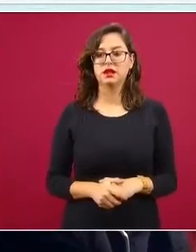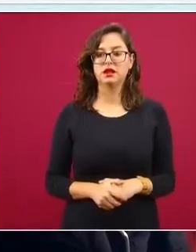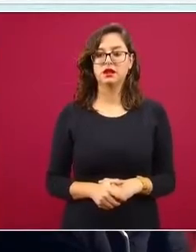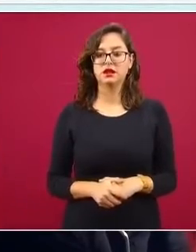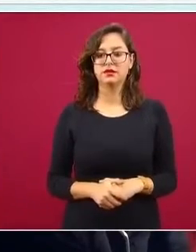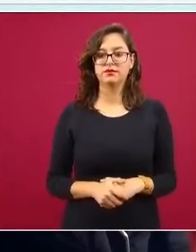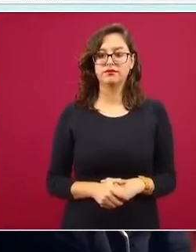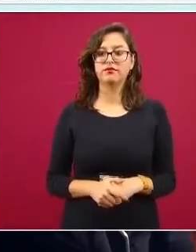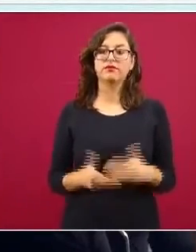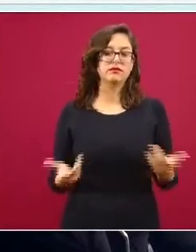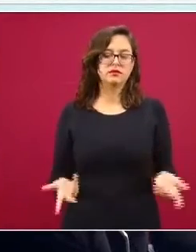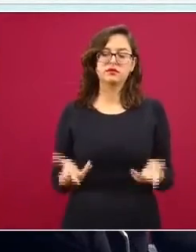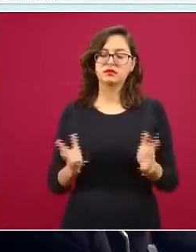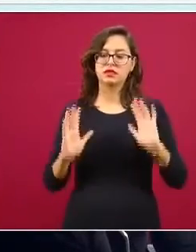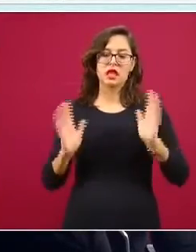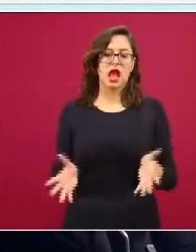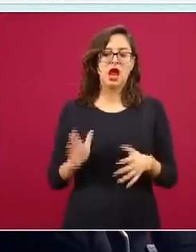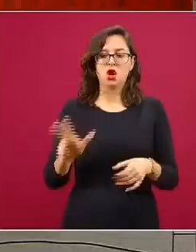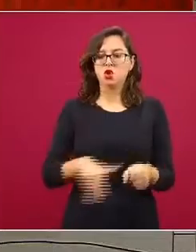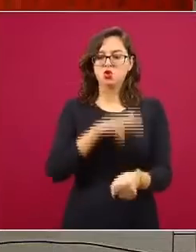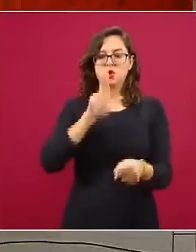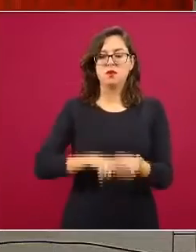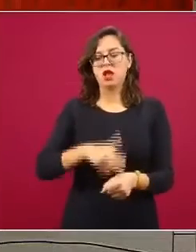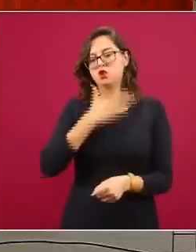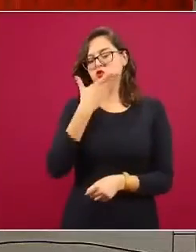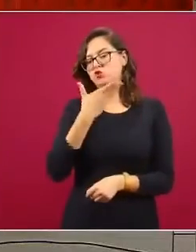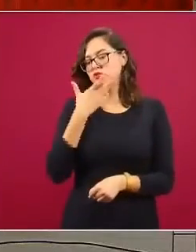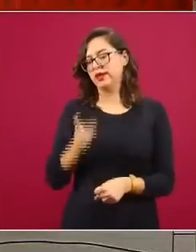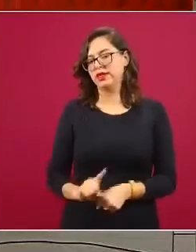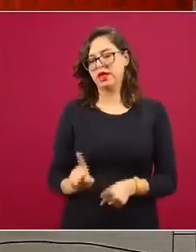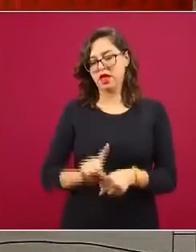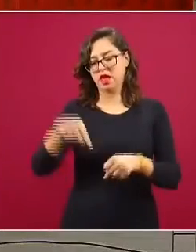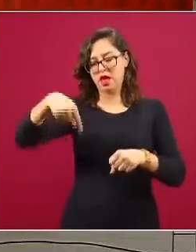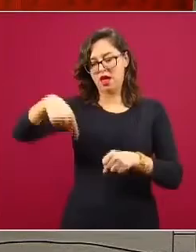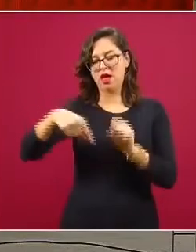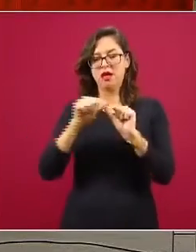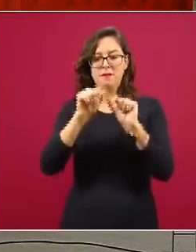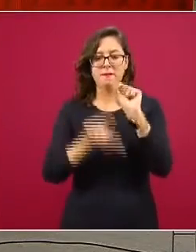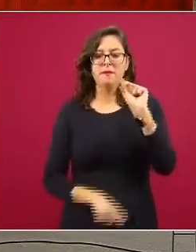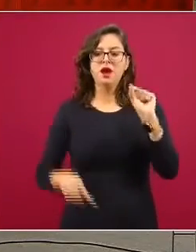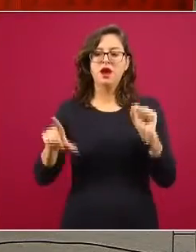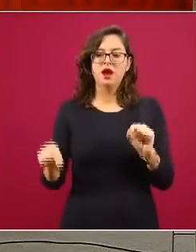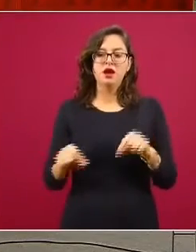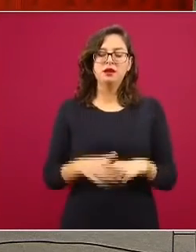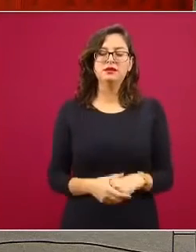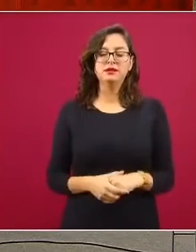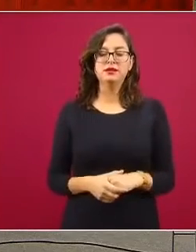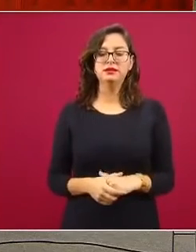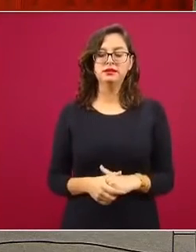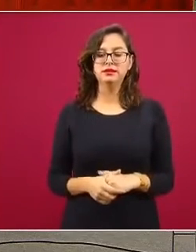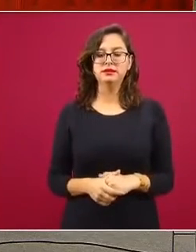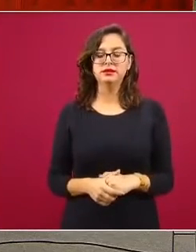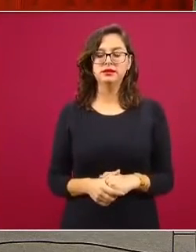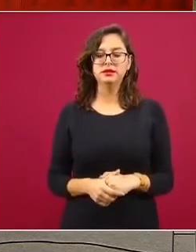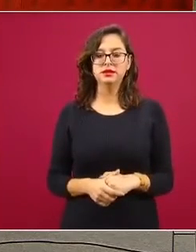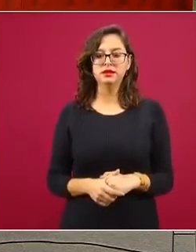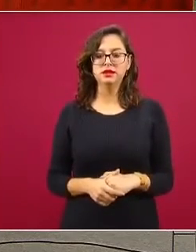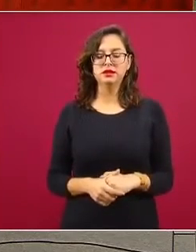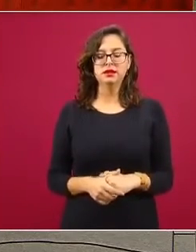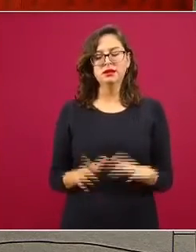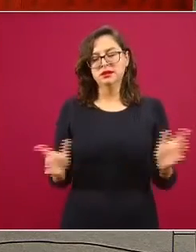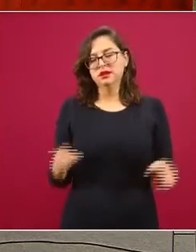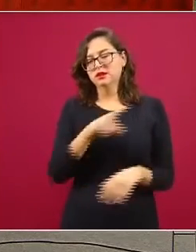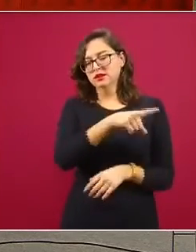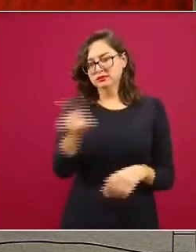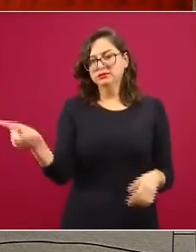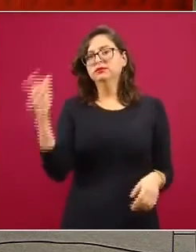a las ya gráficas que normalmente hemos estado pasando. Esta ya, conforme se pasa todos los días, es